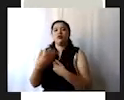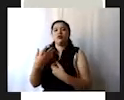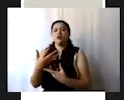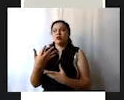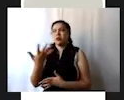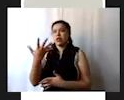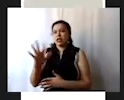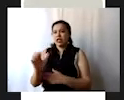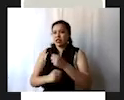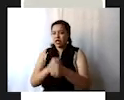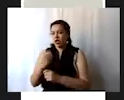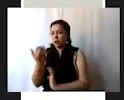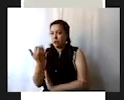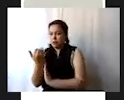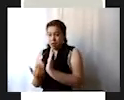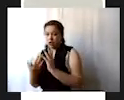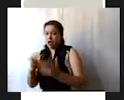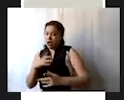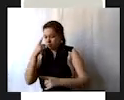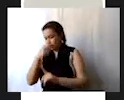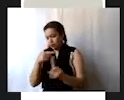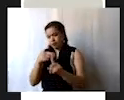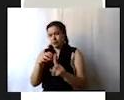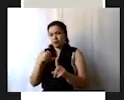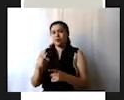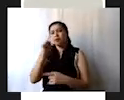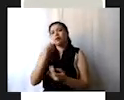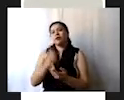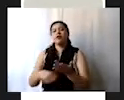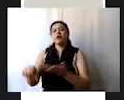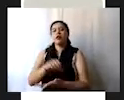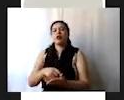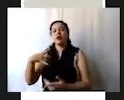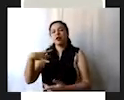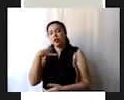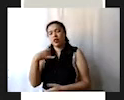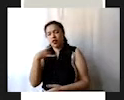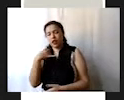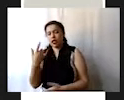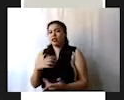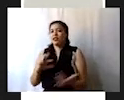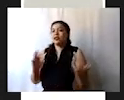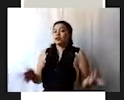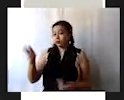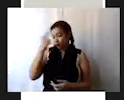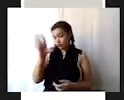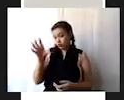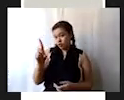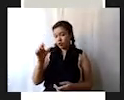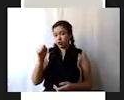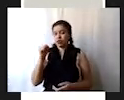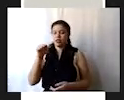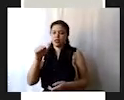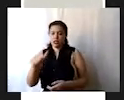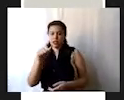que tenemos. Bueno, al centro también de esos esfuerzos recordamos que es el ODS 17,